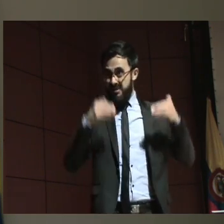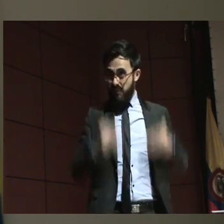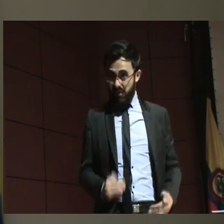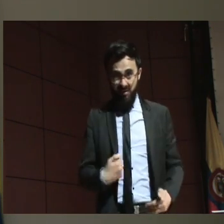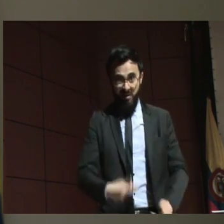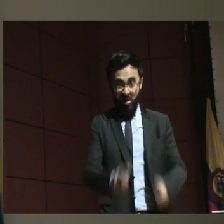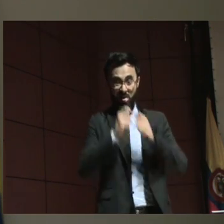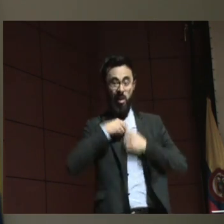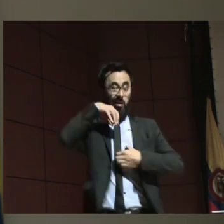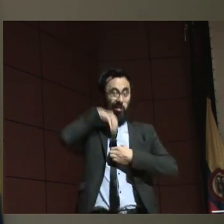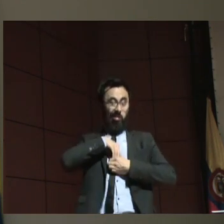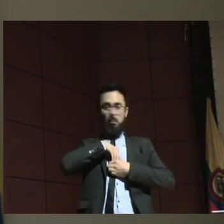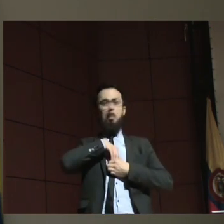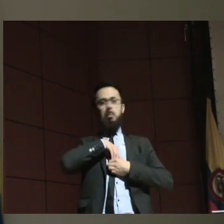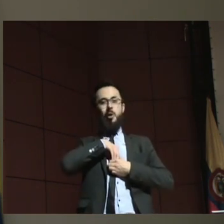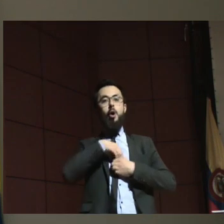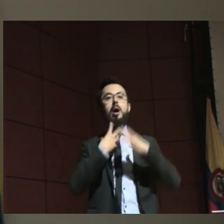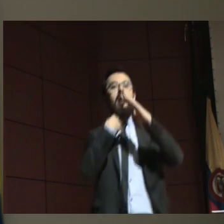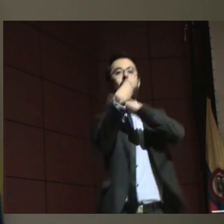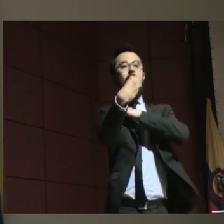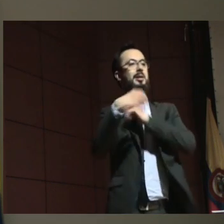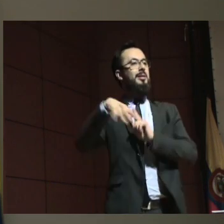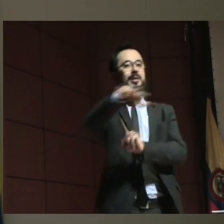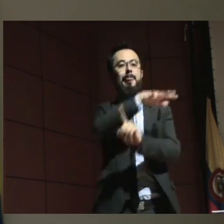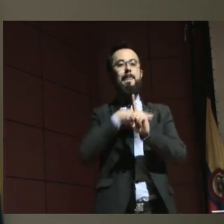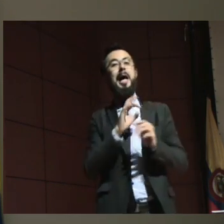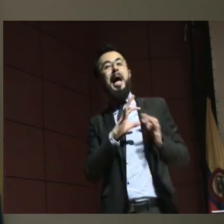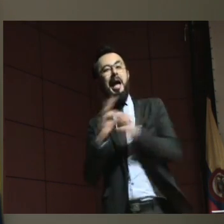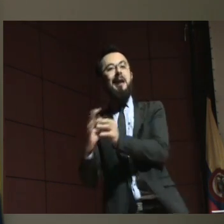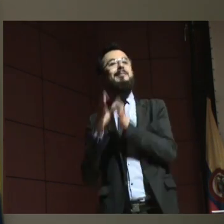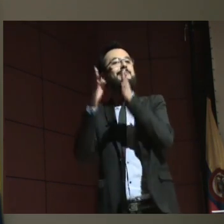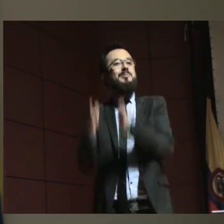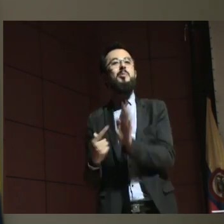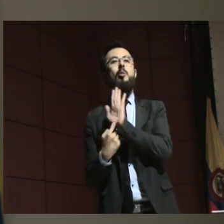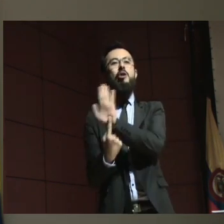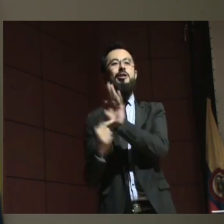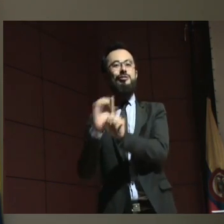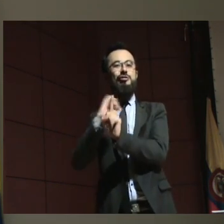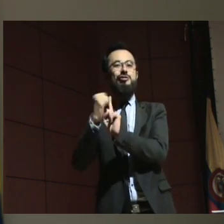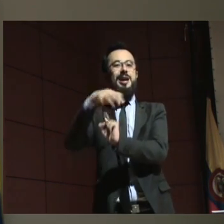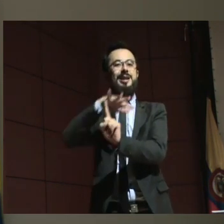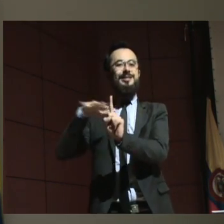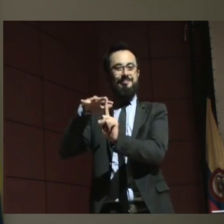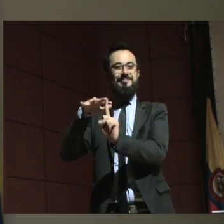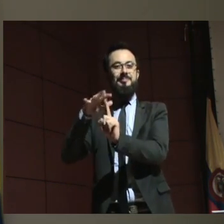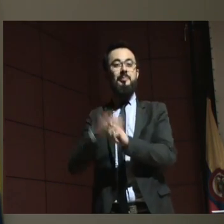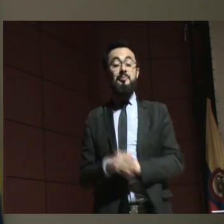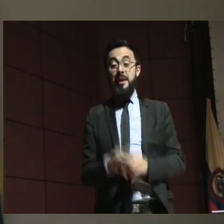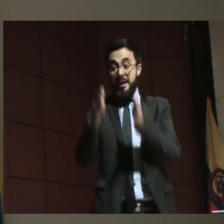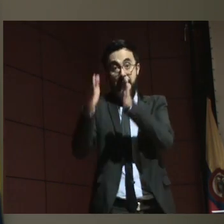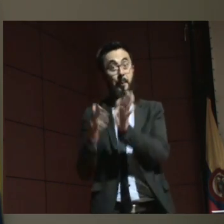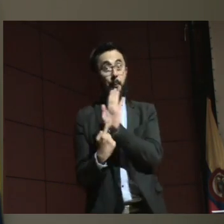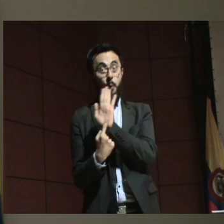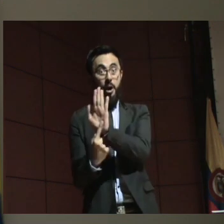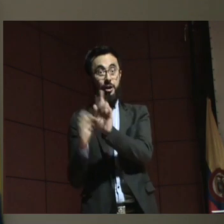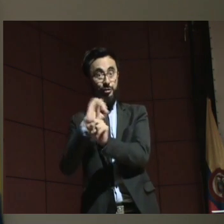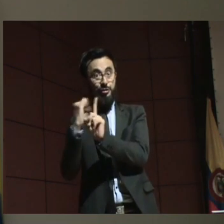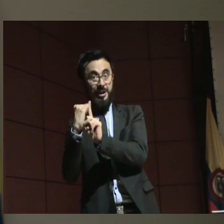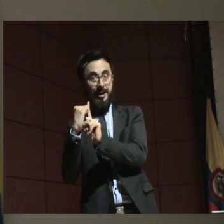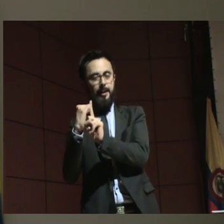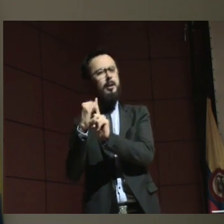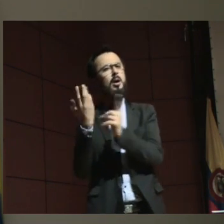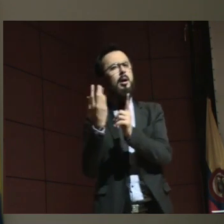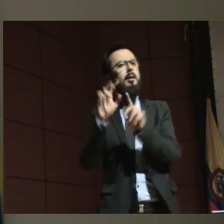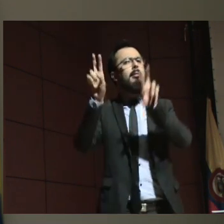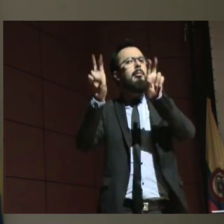discapacidad, y eso se trata el modelo social. Y el modelo social frente a la capacidad legal, lo que dice es que todo el mundo